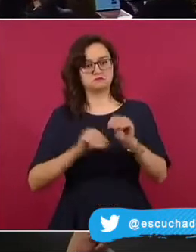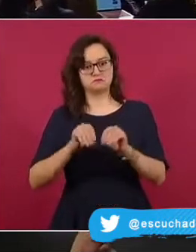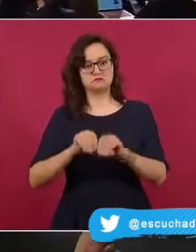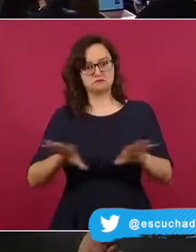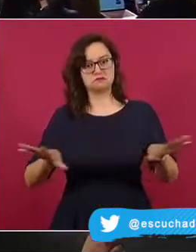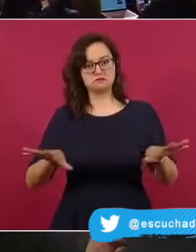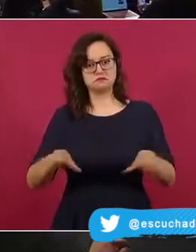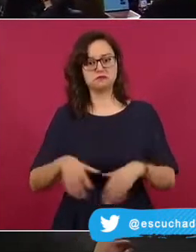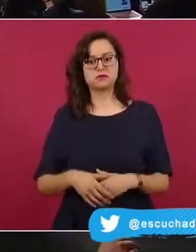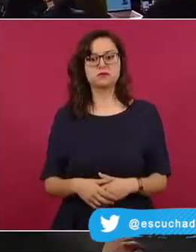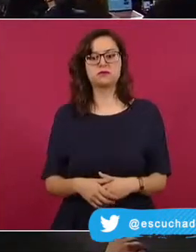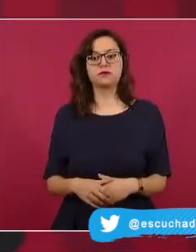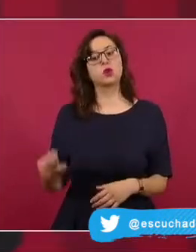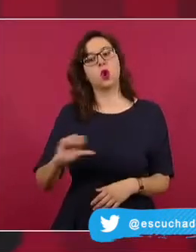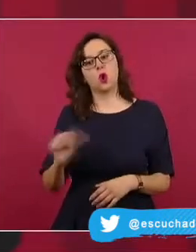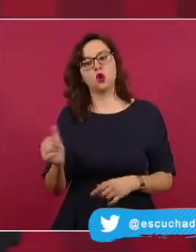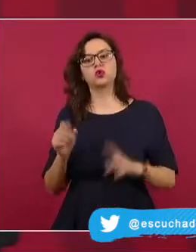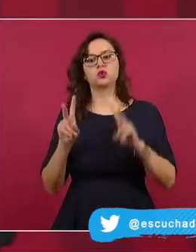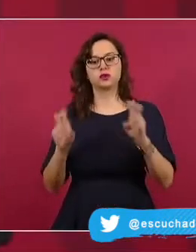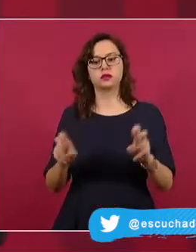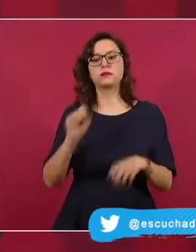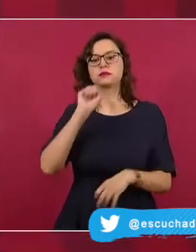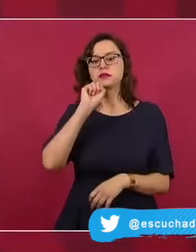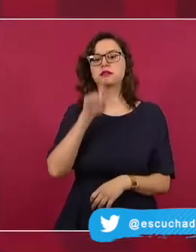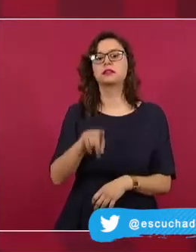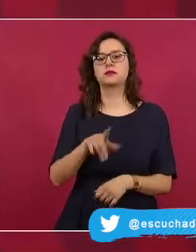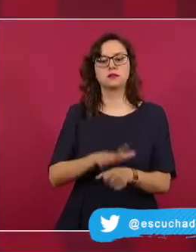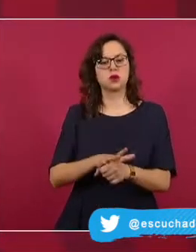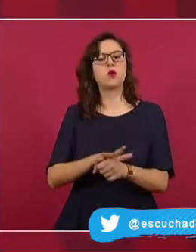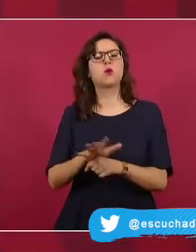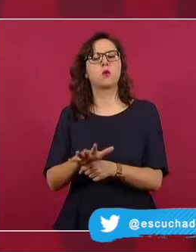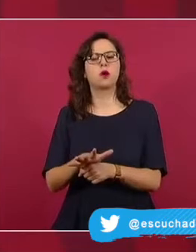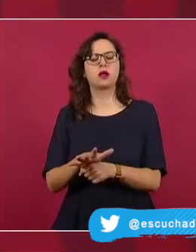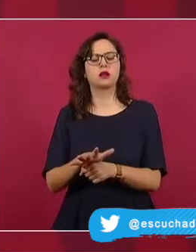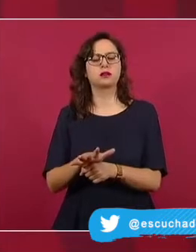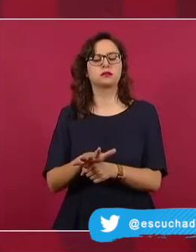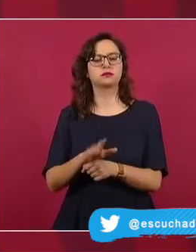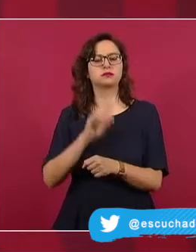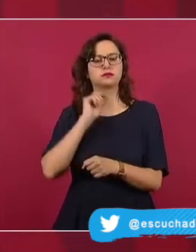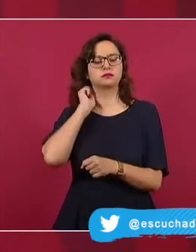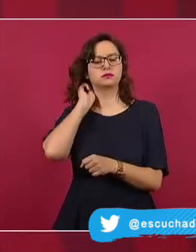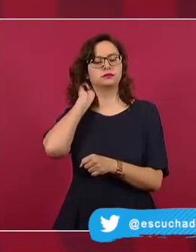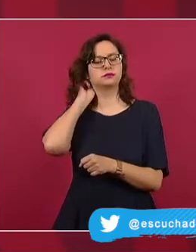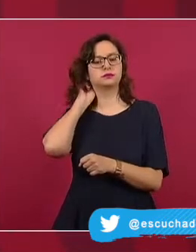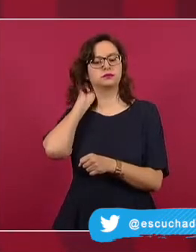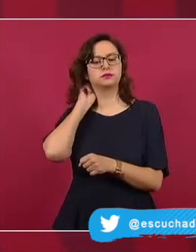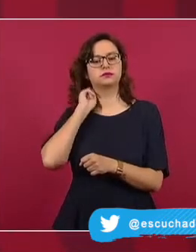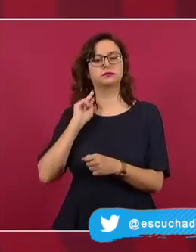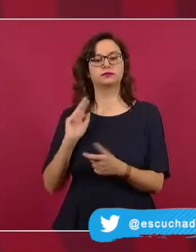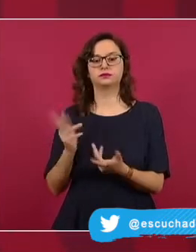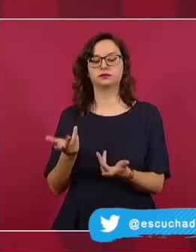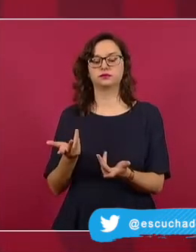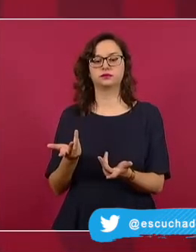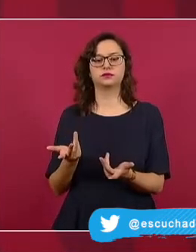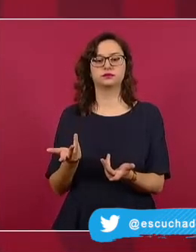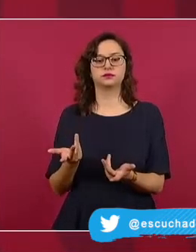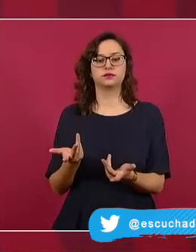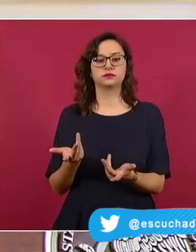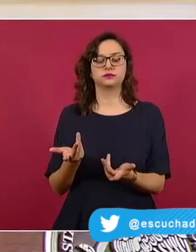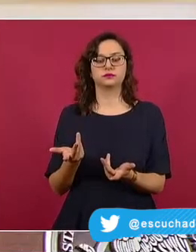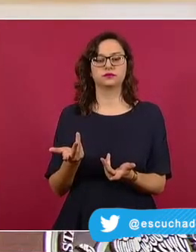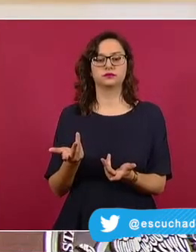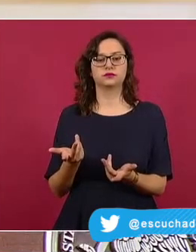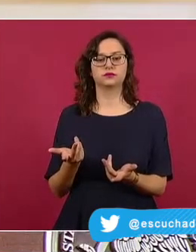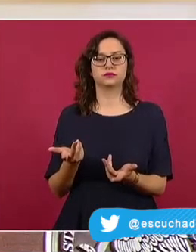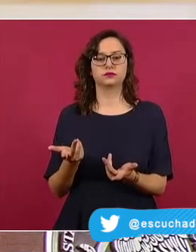tren transoceánico que detona el crecimiento económico en estas regiones olvidadas históricamente por los gobiernos neoliberales desde hace más